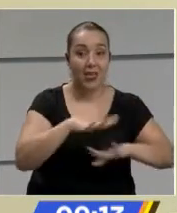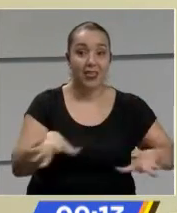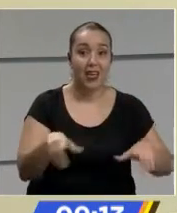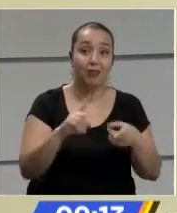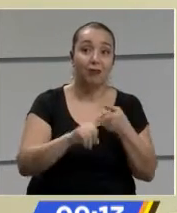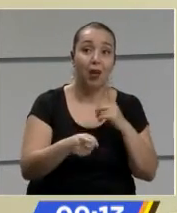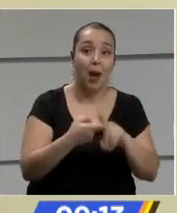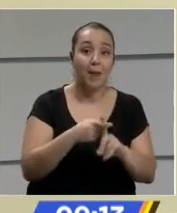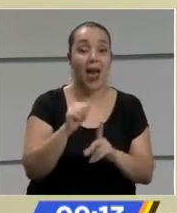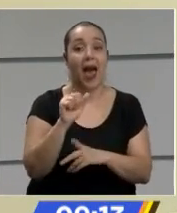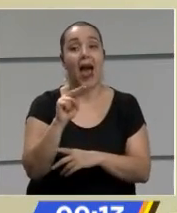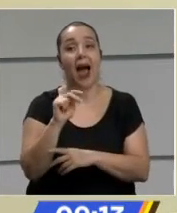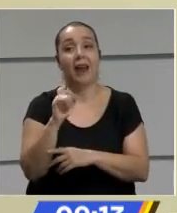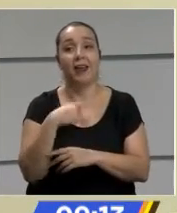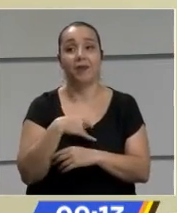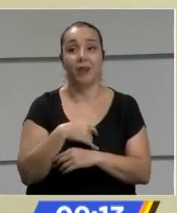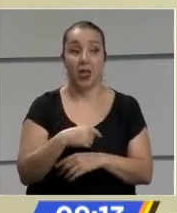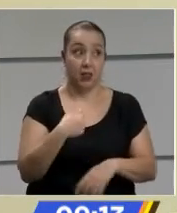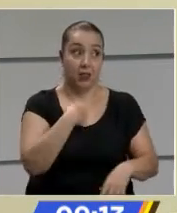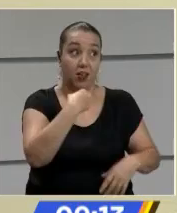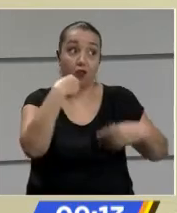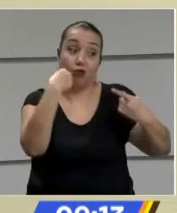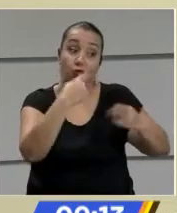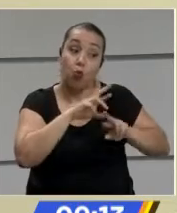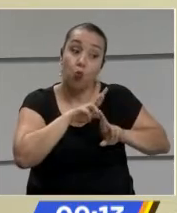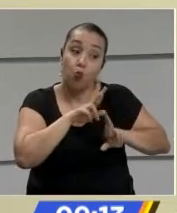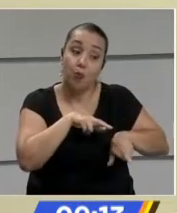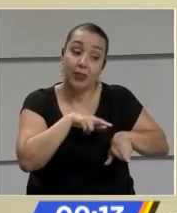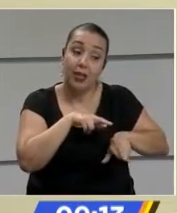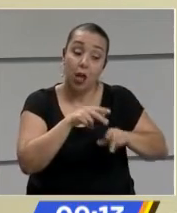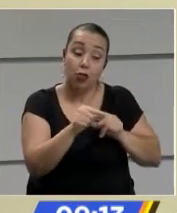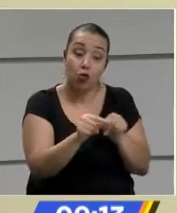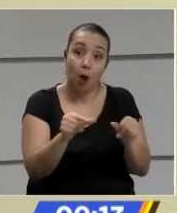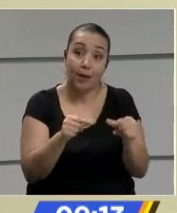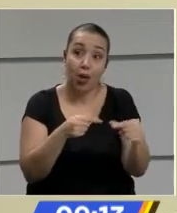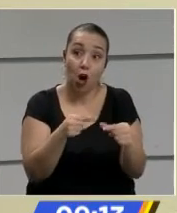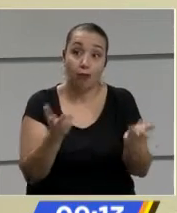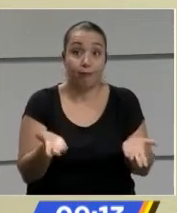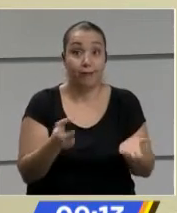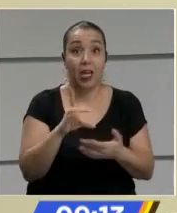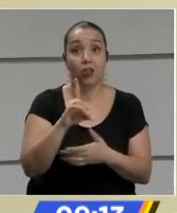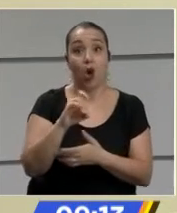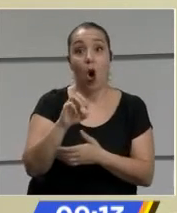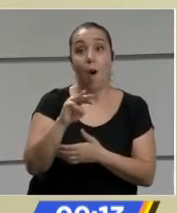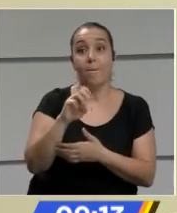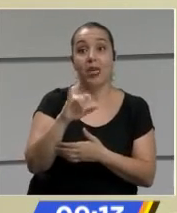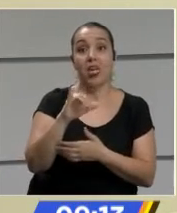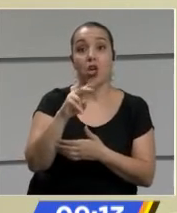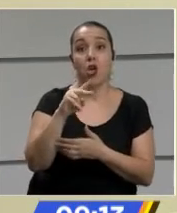responder. Yo casi juro que es el dominó. Vamos a ver.